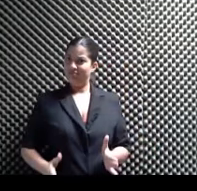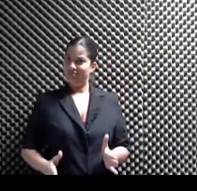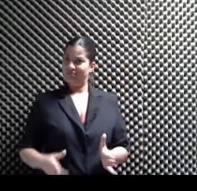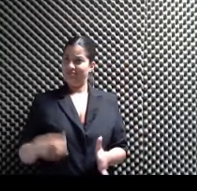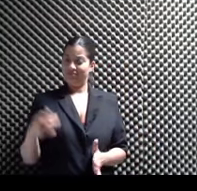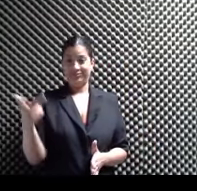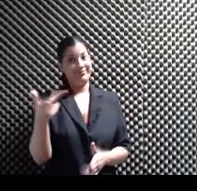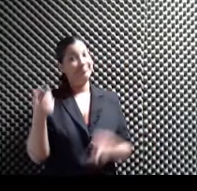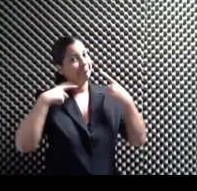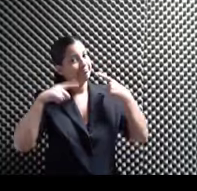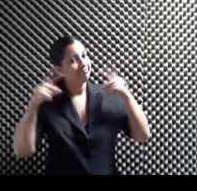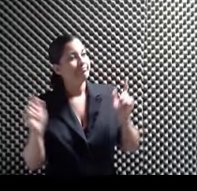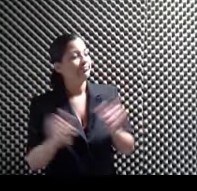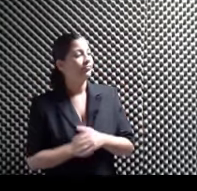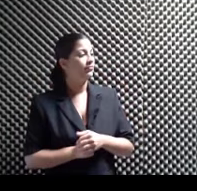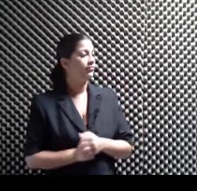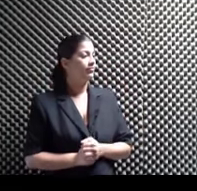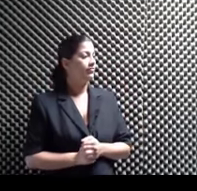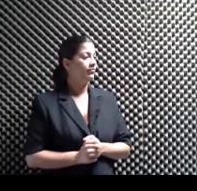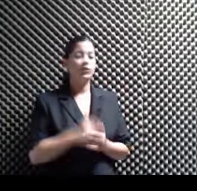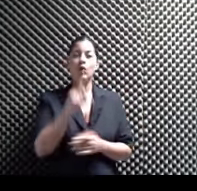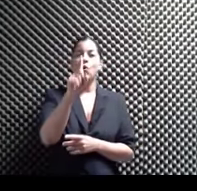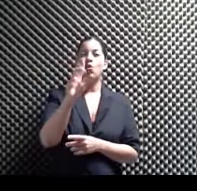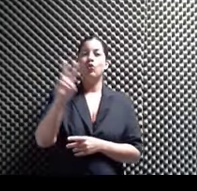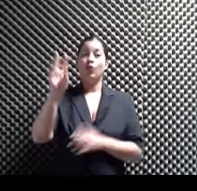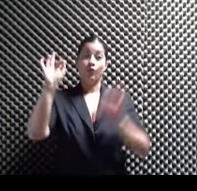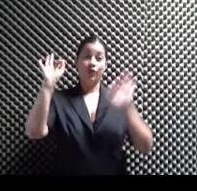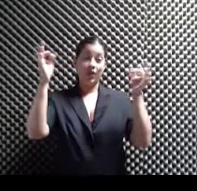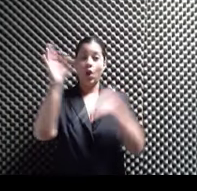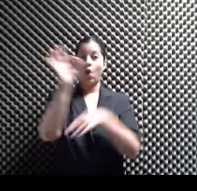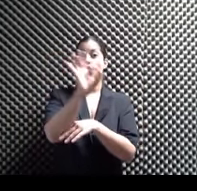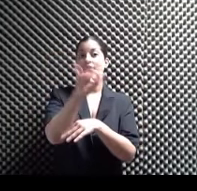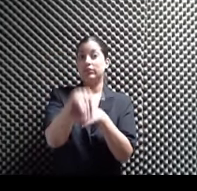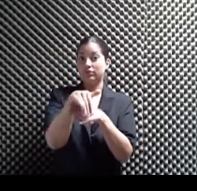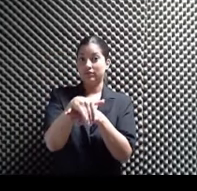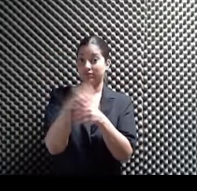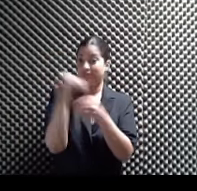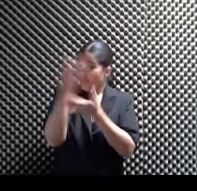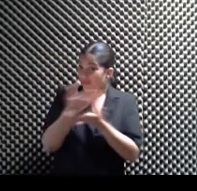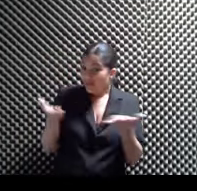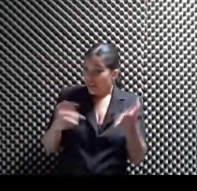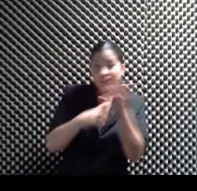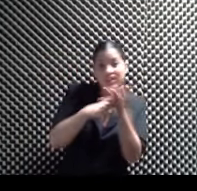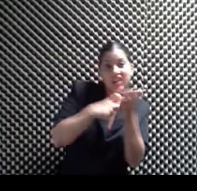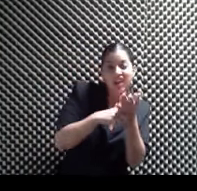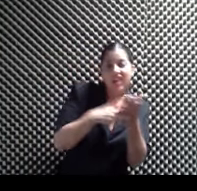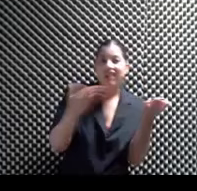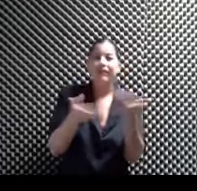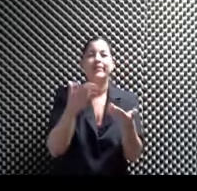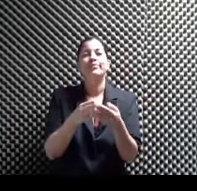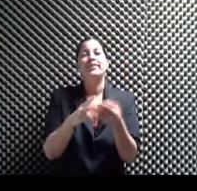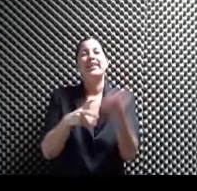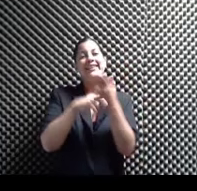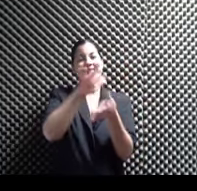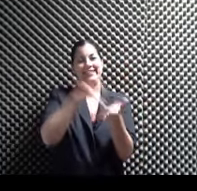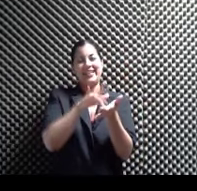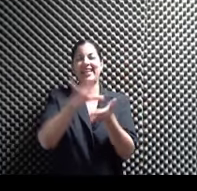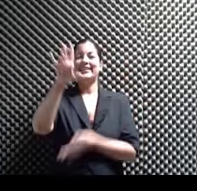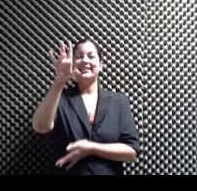cuenta 1 y 2 de febrero 9 de la noche Miren Para información y boletos Facilito Ticket Center 792